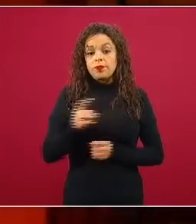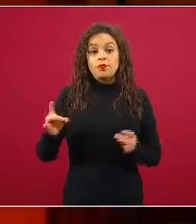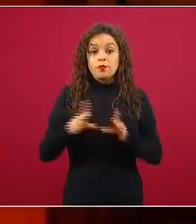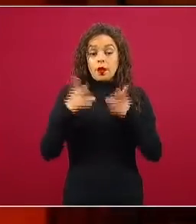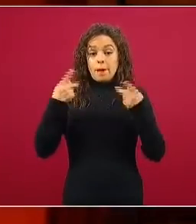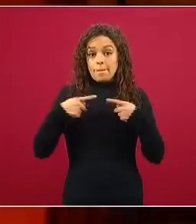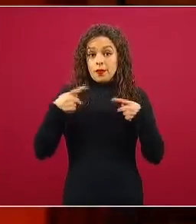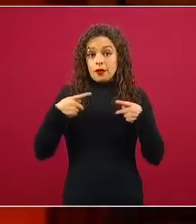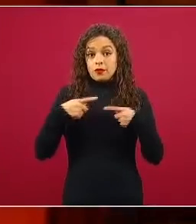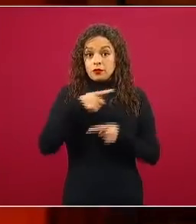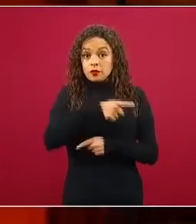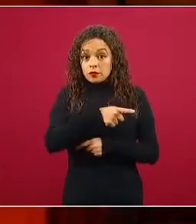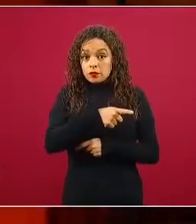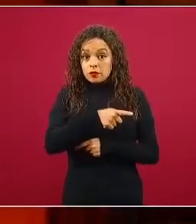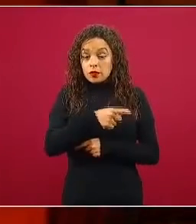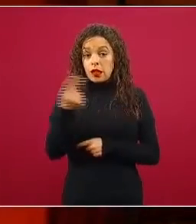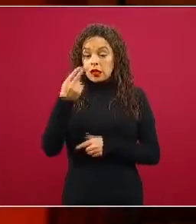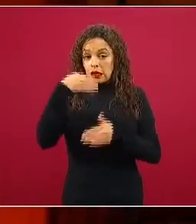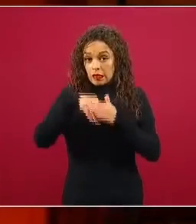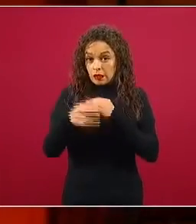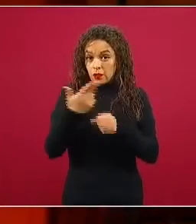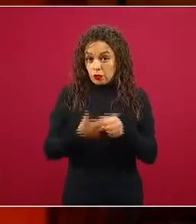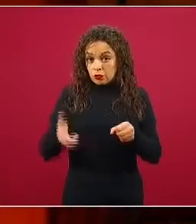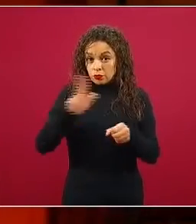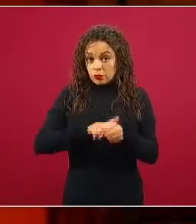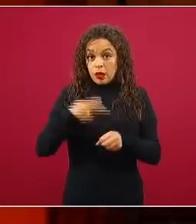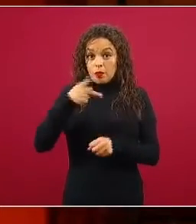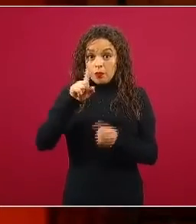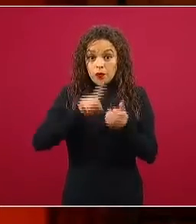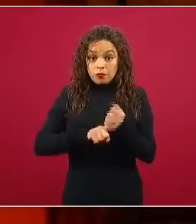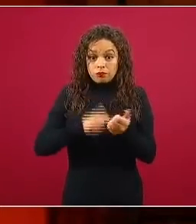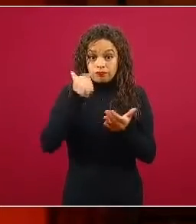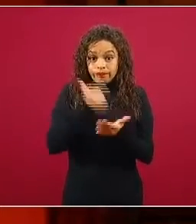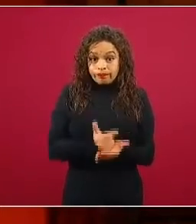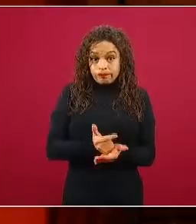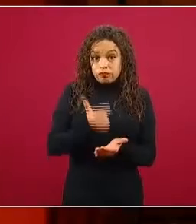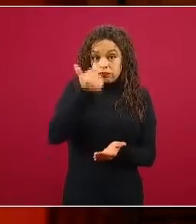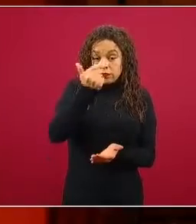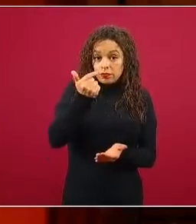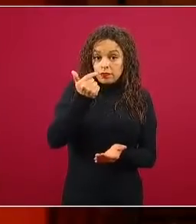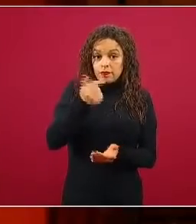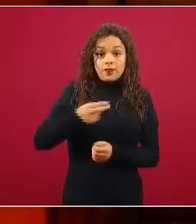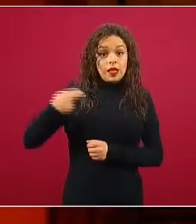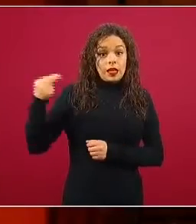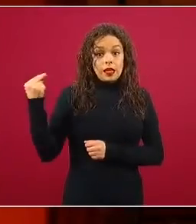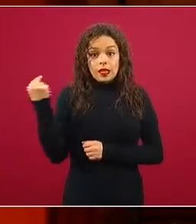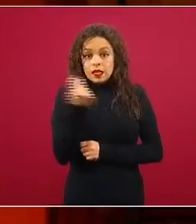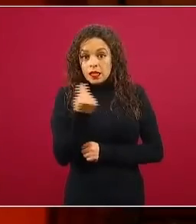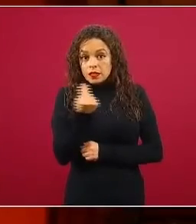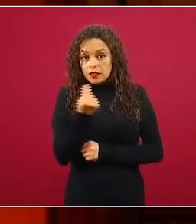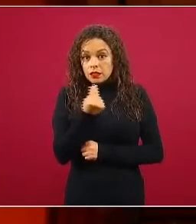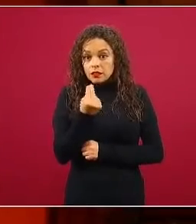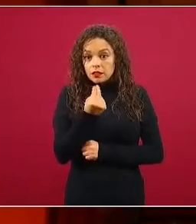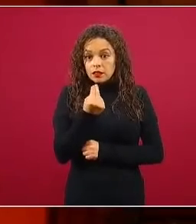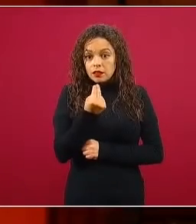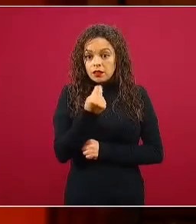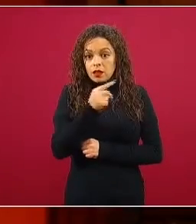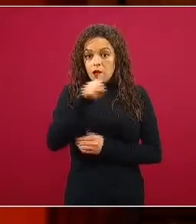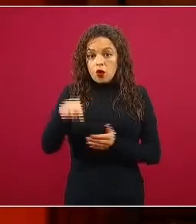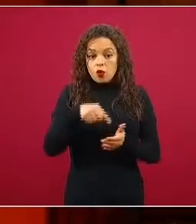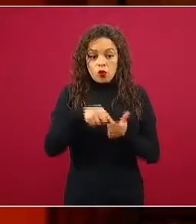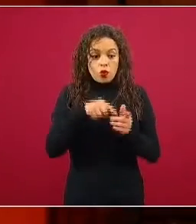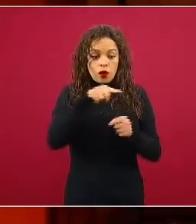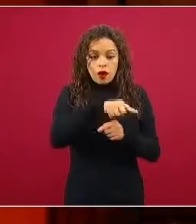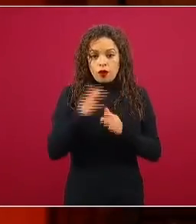hospitalizadas, pero todavía no presentan un deterioro que requiera de una unidad crítica o de ingresar a una unidad de